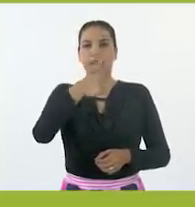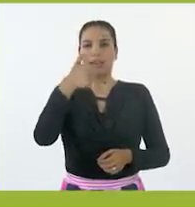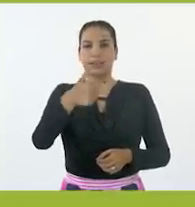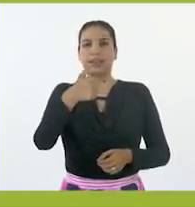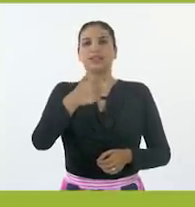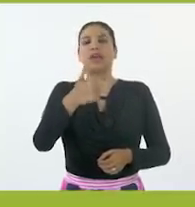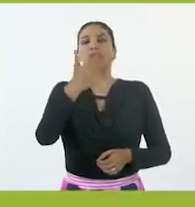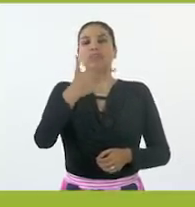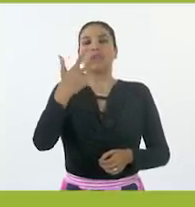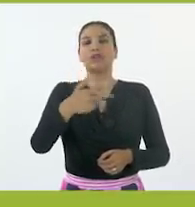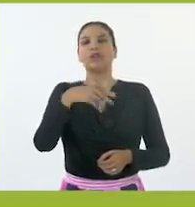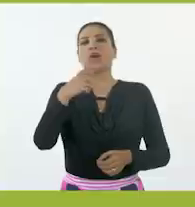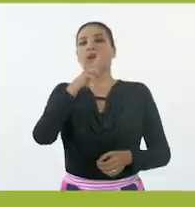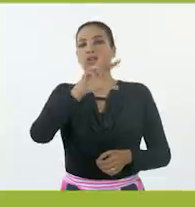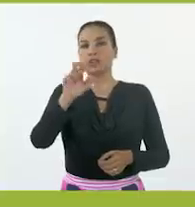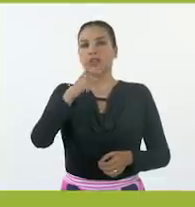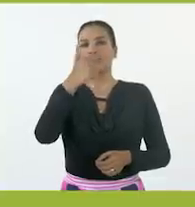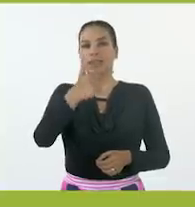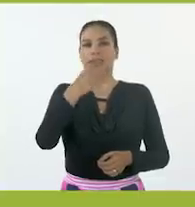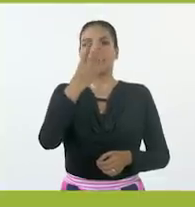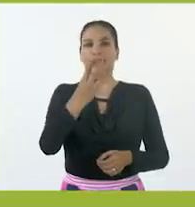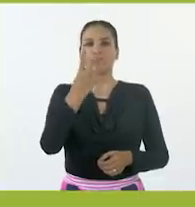800-288-6688 y